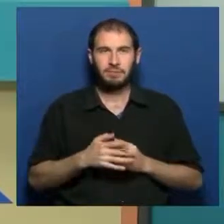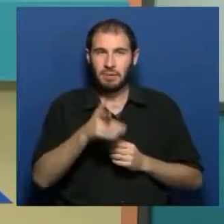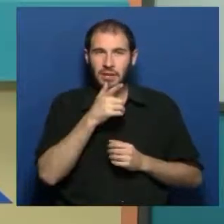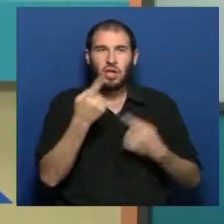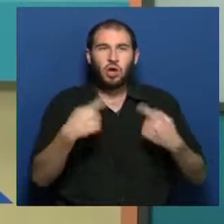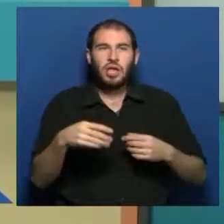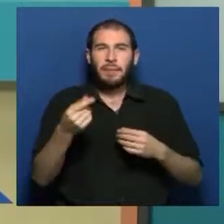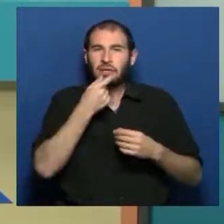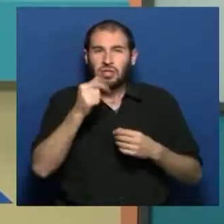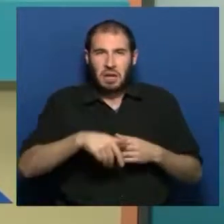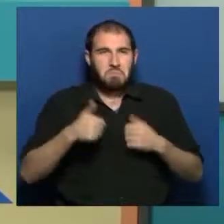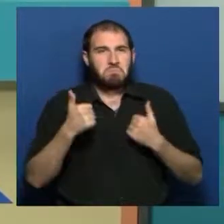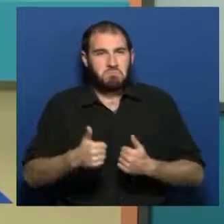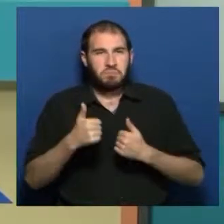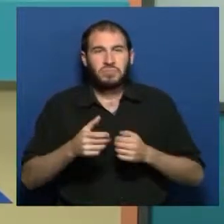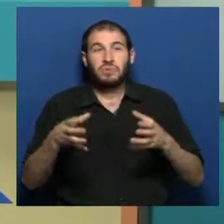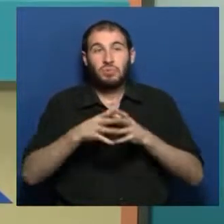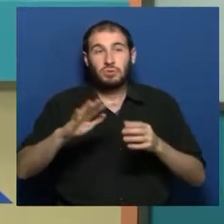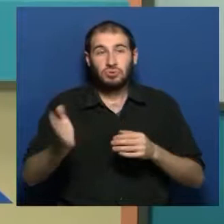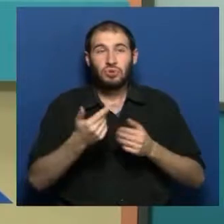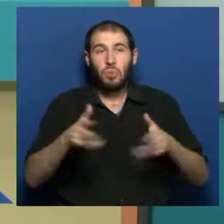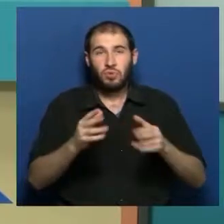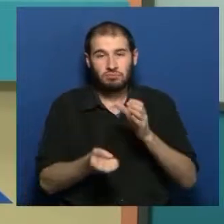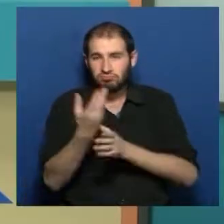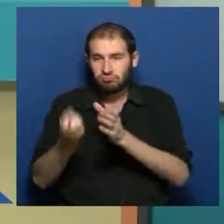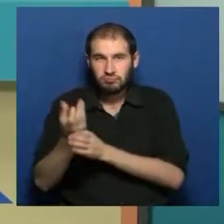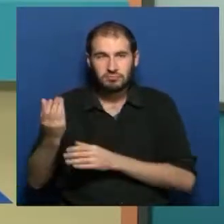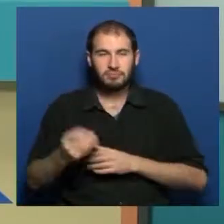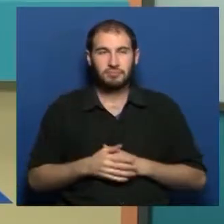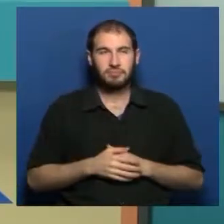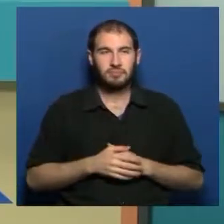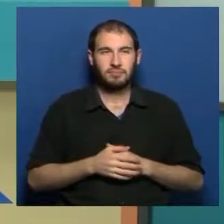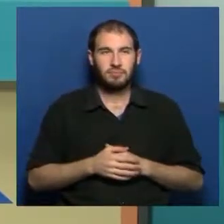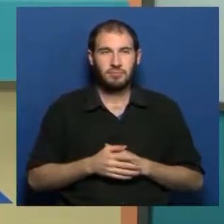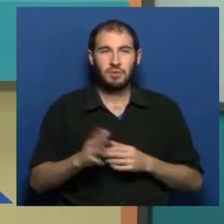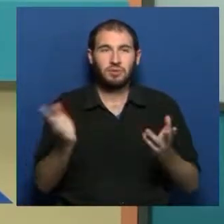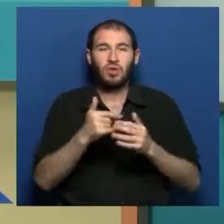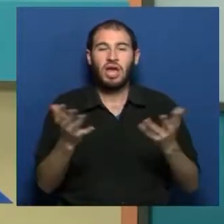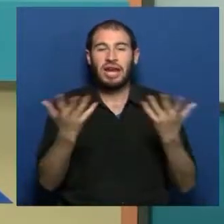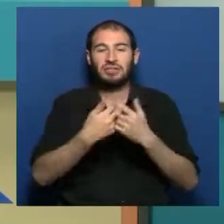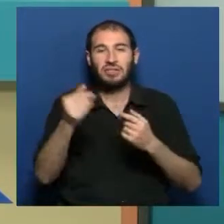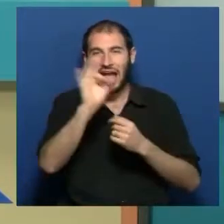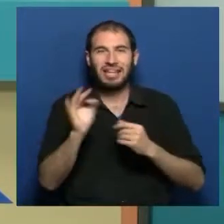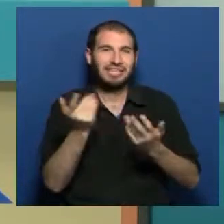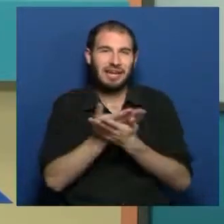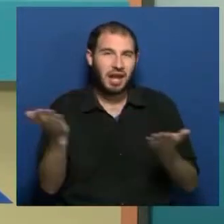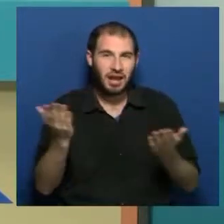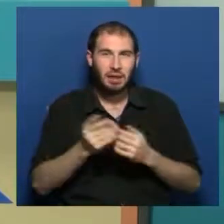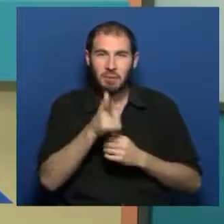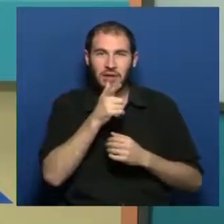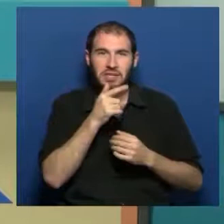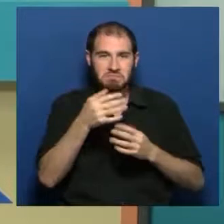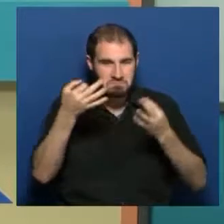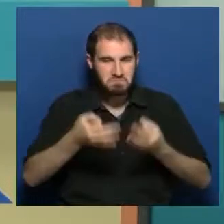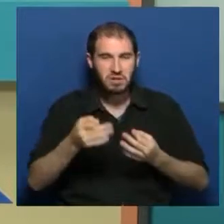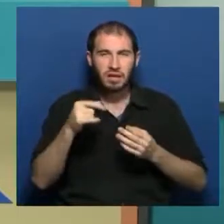lo que está pasando en Mendoza está buenísimo, todas las bandas que están saliendo, todo lo relacionado con el arte en general me parece que está muy fino